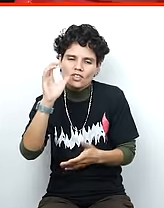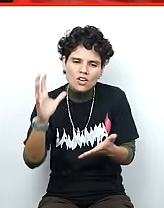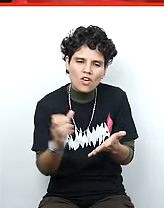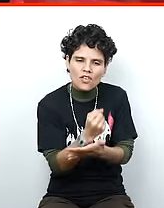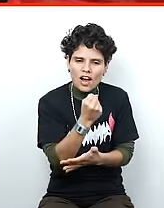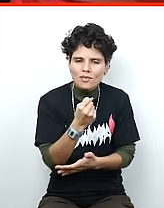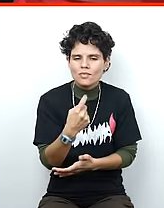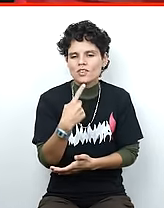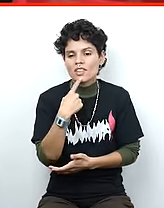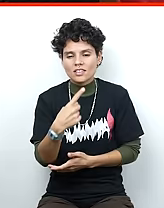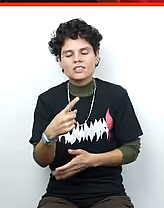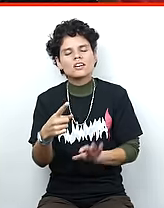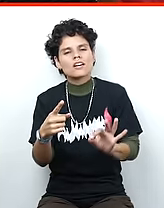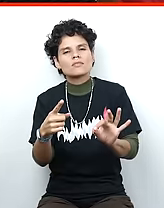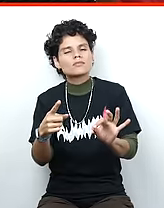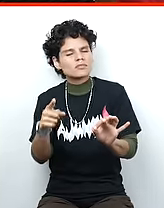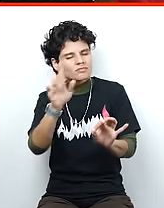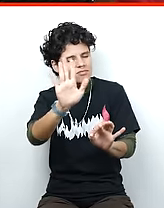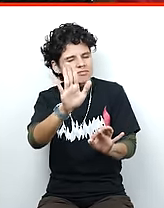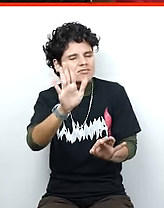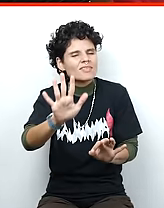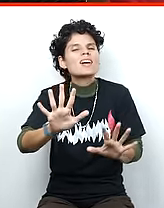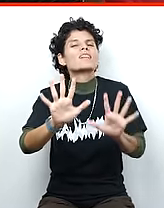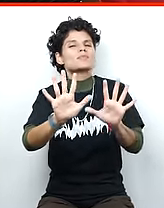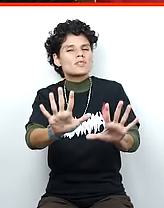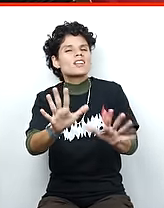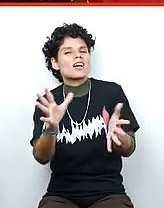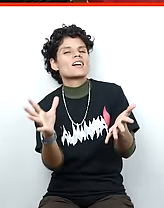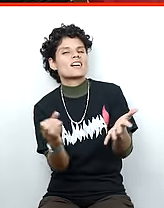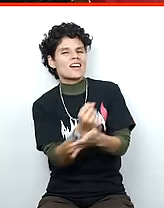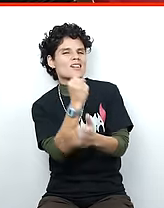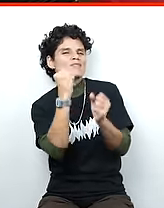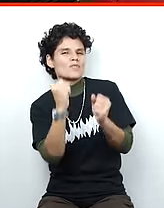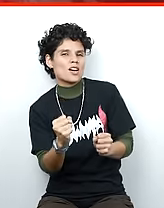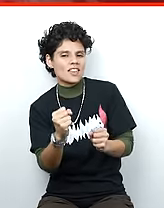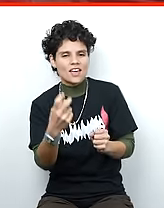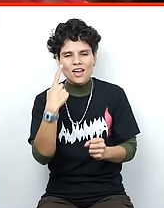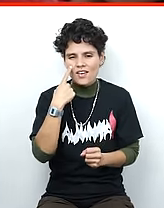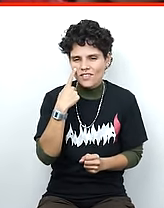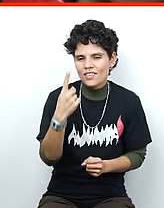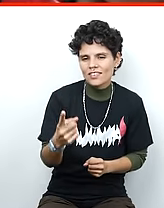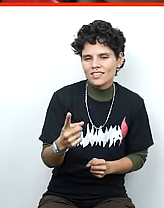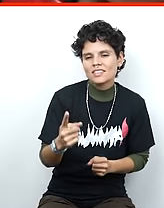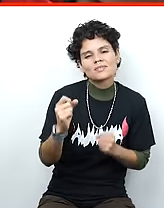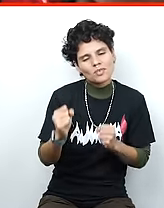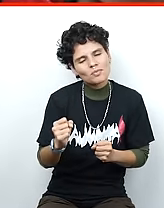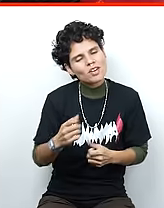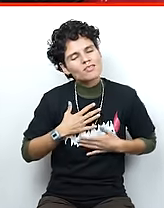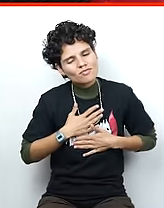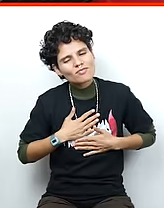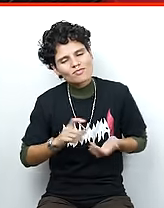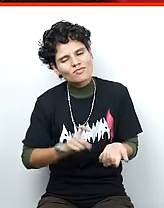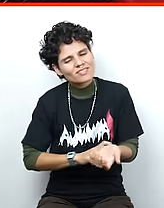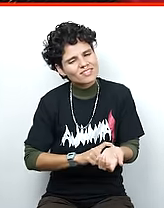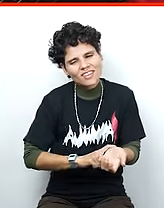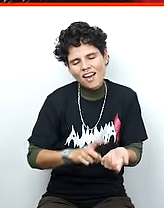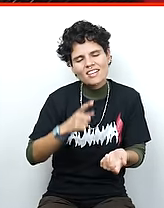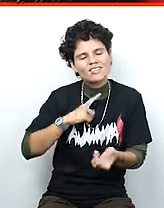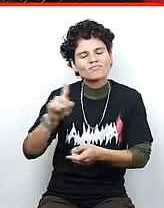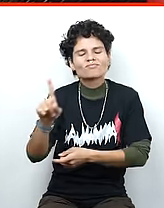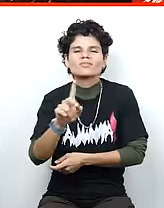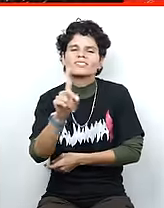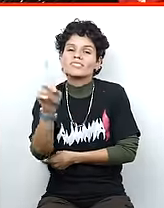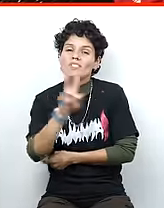llama? Pero se puede. Se puede, se puede. ¿Sí o no? ¿La canté con Robertito esa? Mi sangre, mi sangre. Mi hermano,